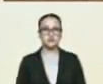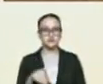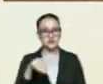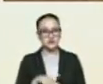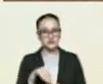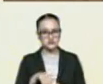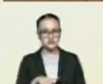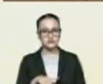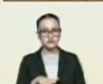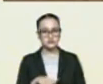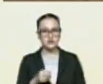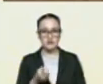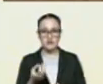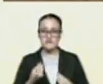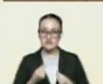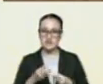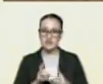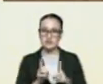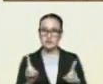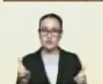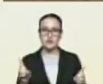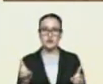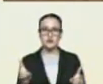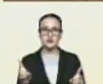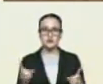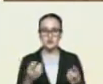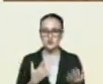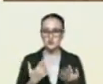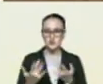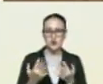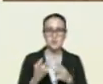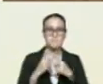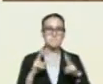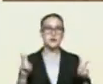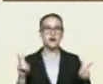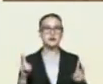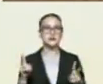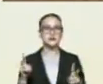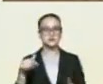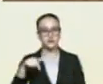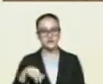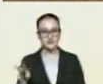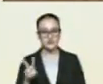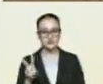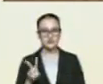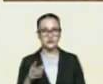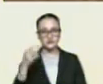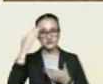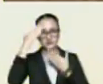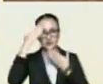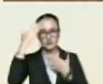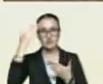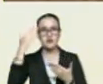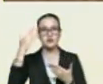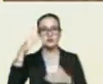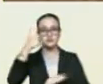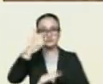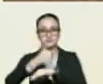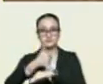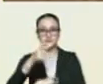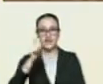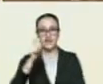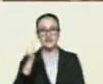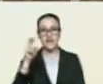que garantizan la vida democrática en convivencia pacífica en nuestra patria. Saludamos igualmente a la rectora